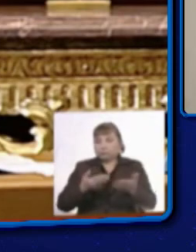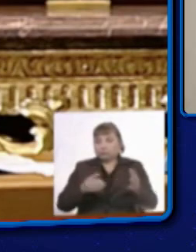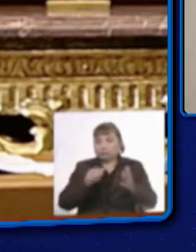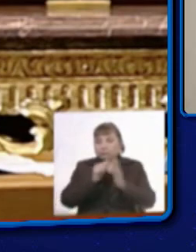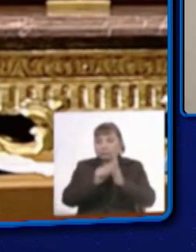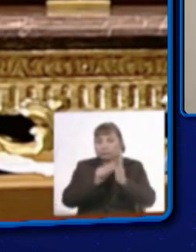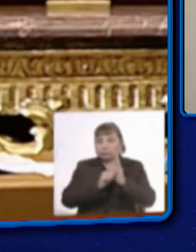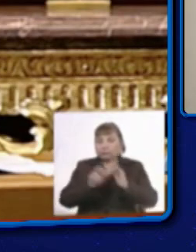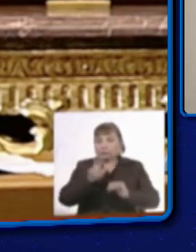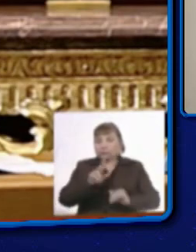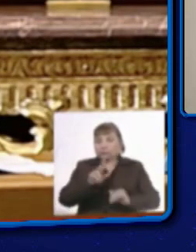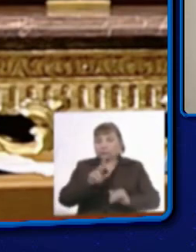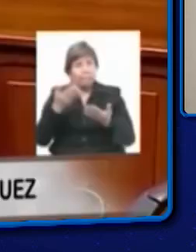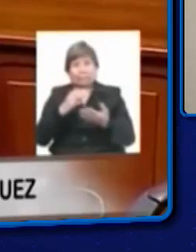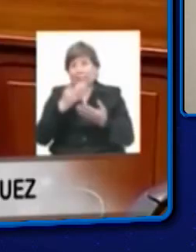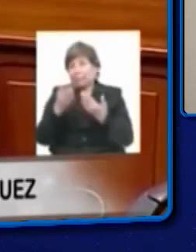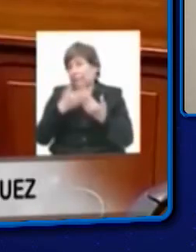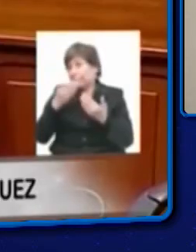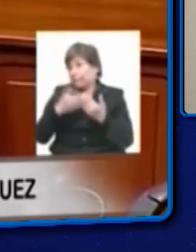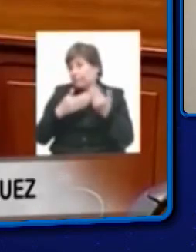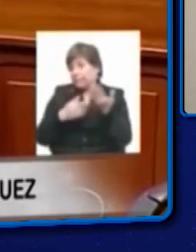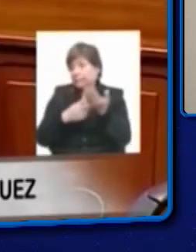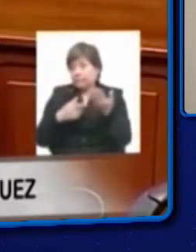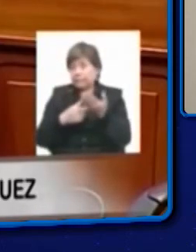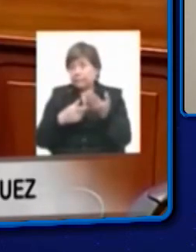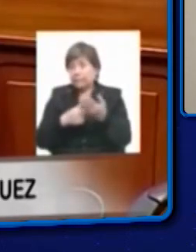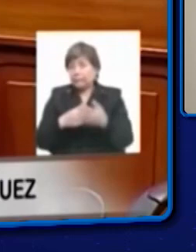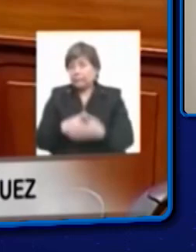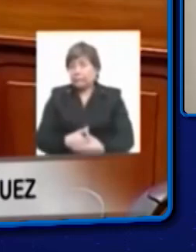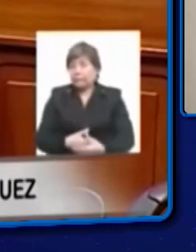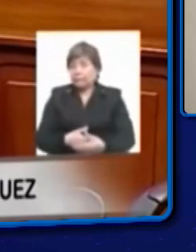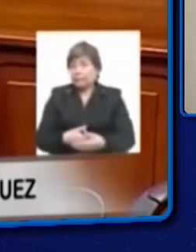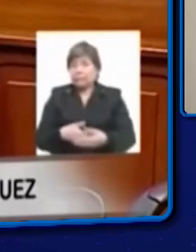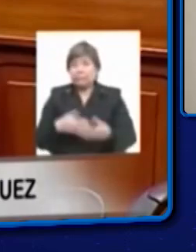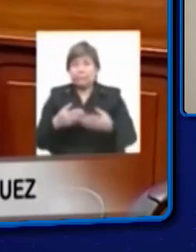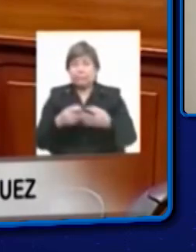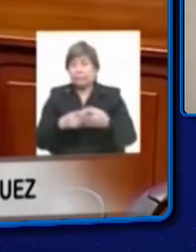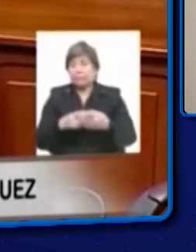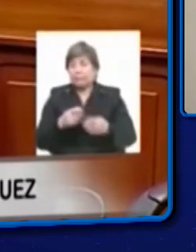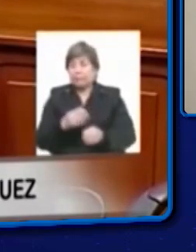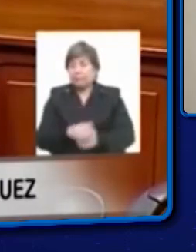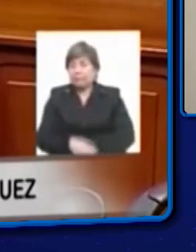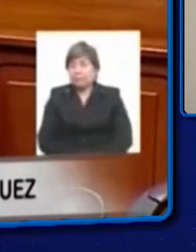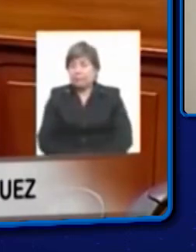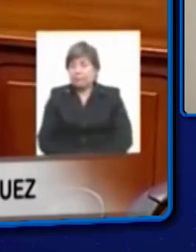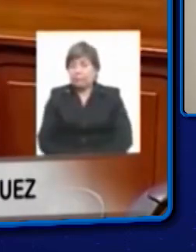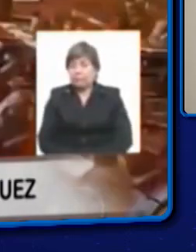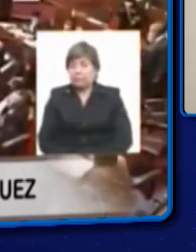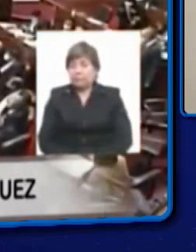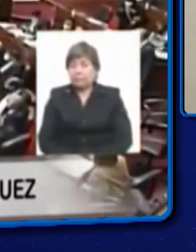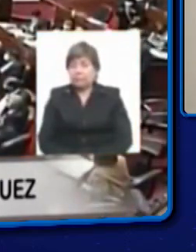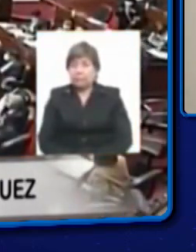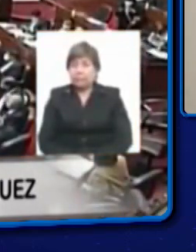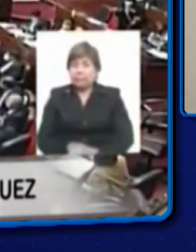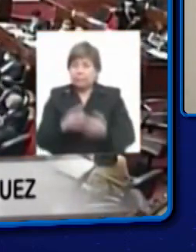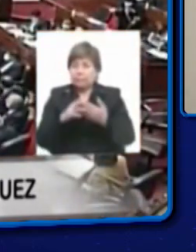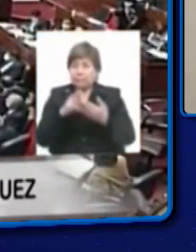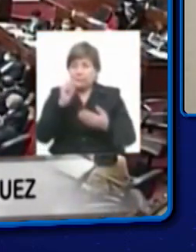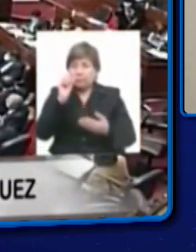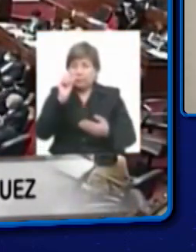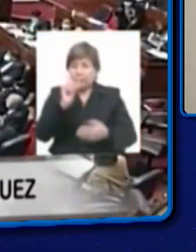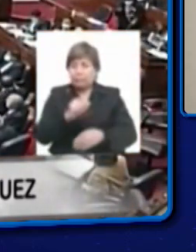130 el presidente Castillo habría sido destituido Esto va a pasar el siete de diciembre